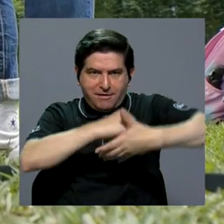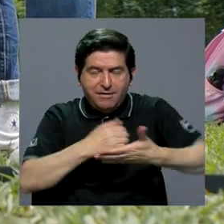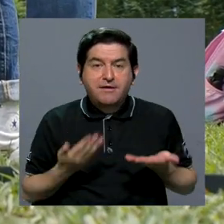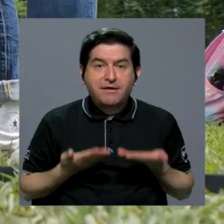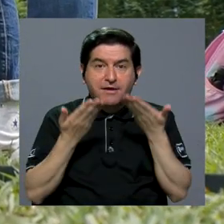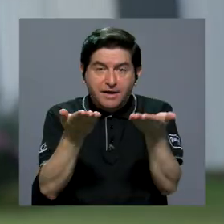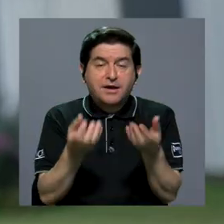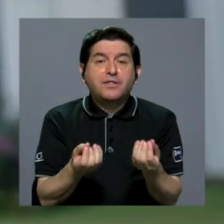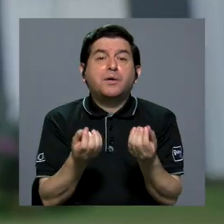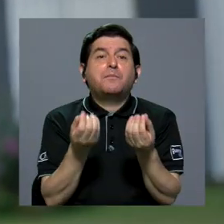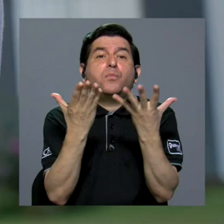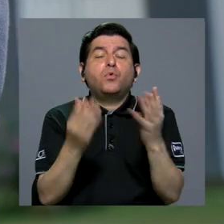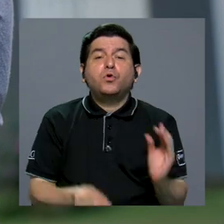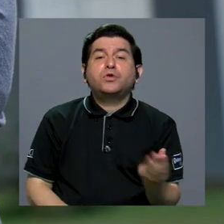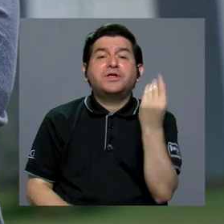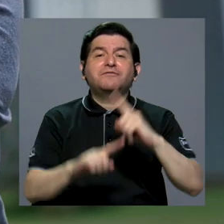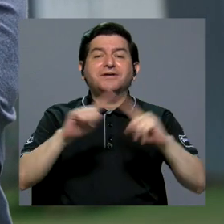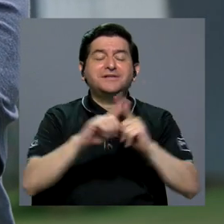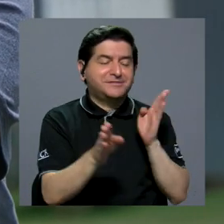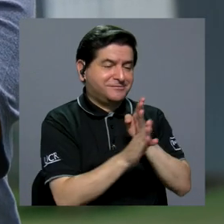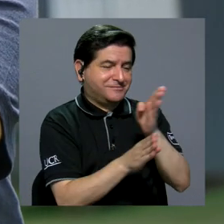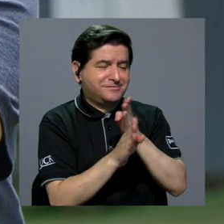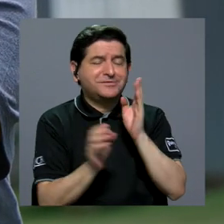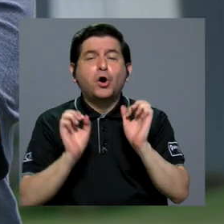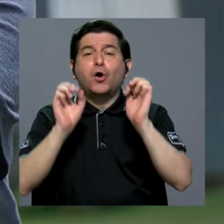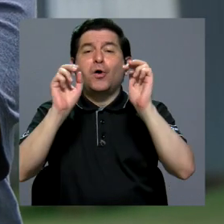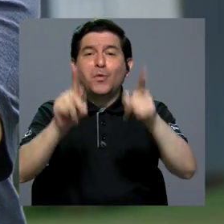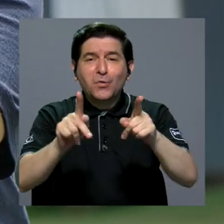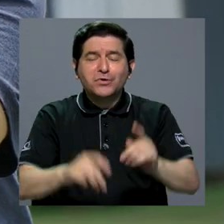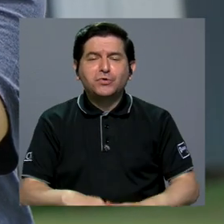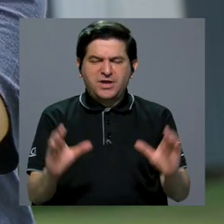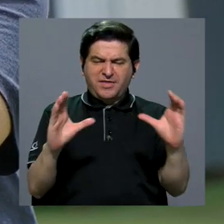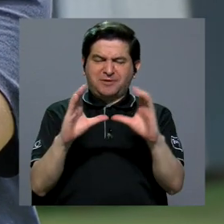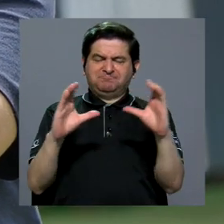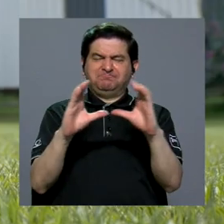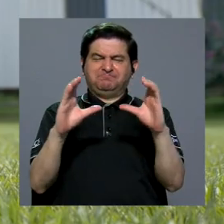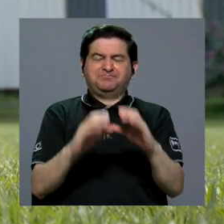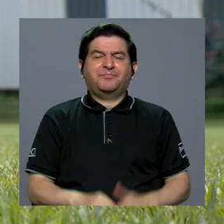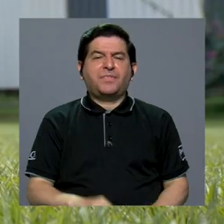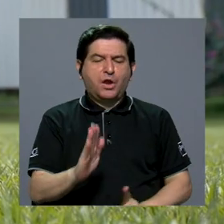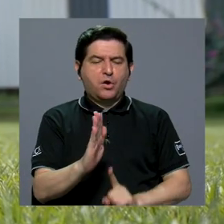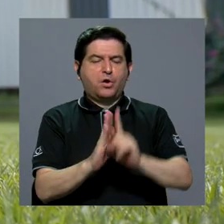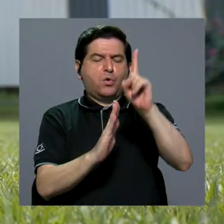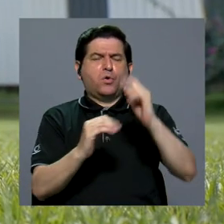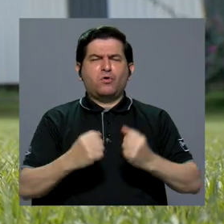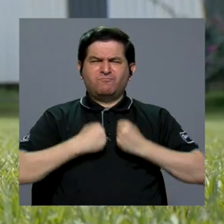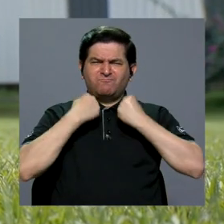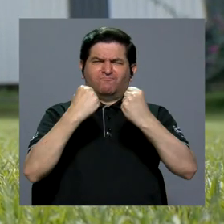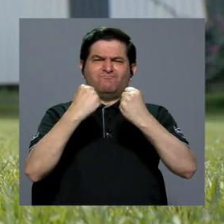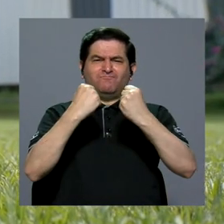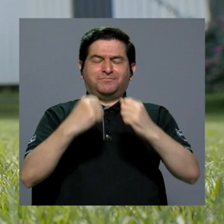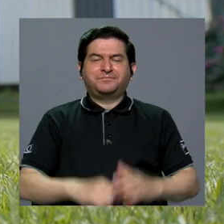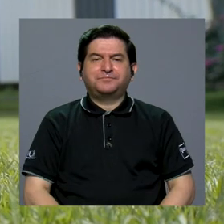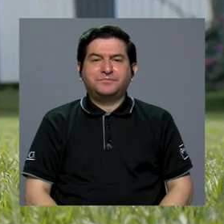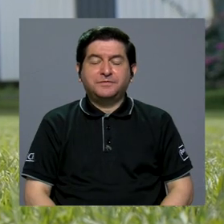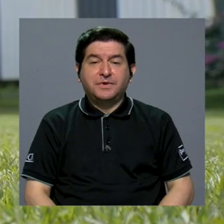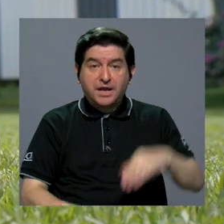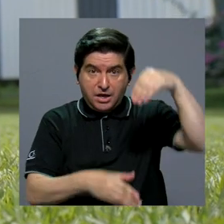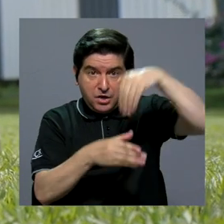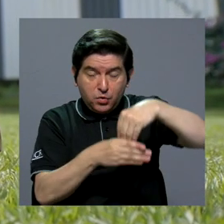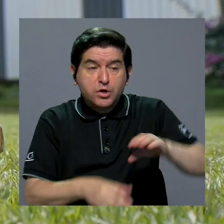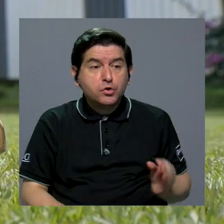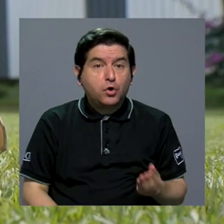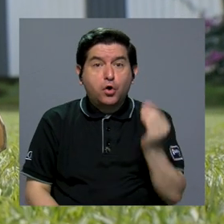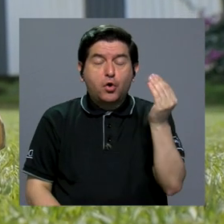ha brindado a muchos jóvenes de diferentes carreras la oportunidad de certificarse en cohetería de alta potencia, entre ellos